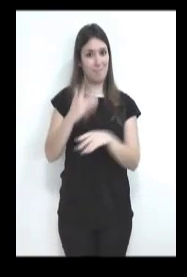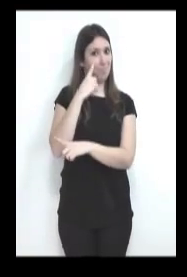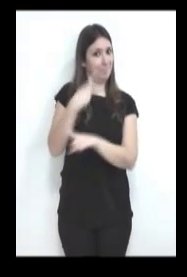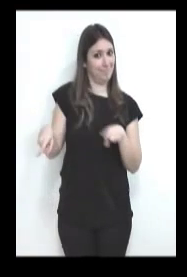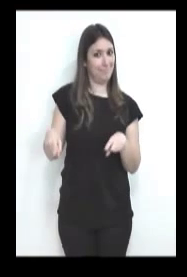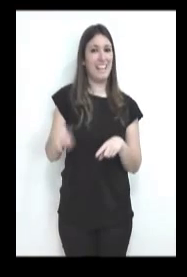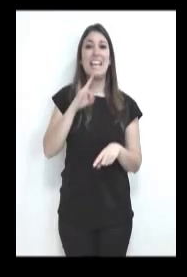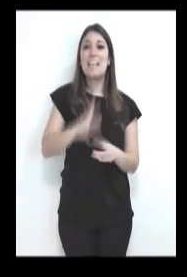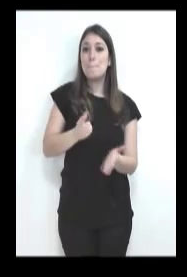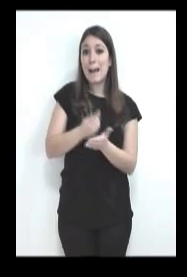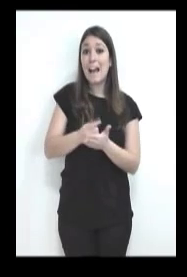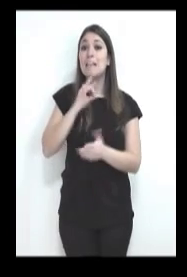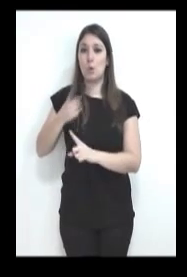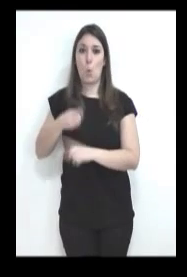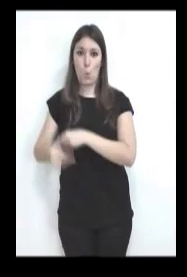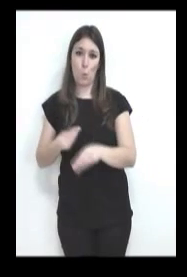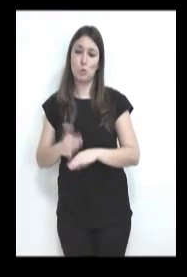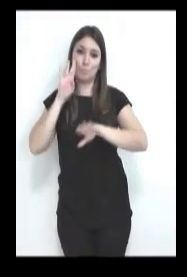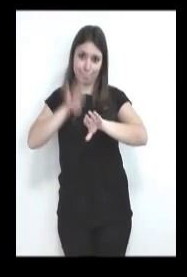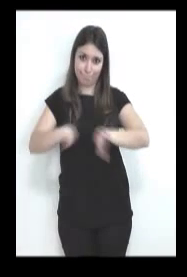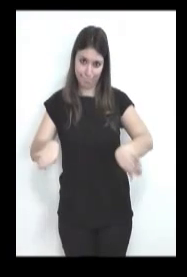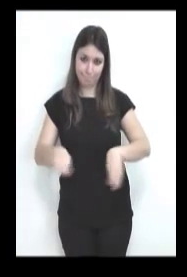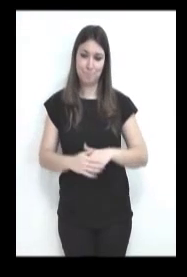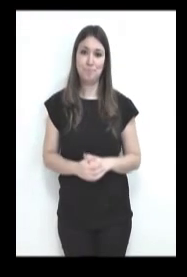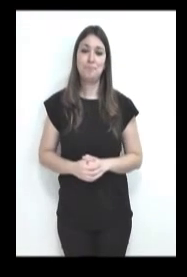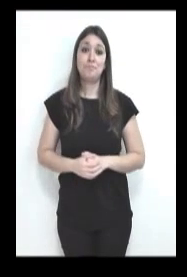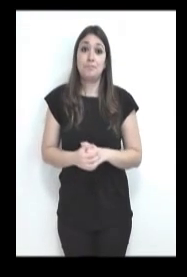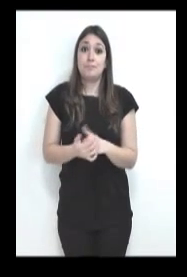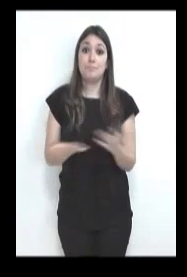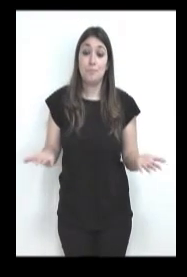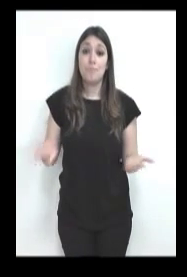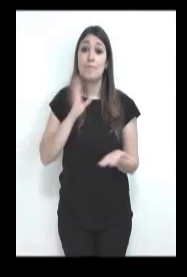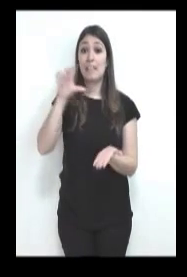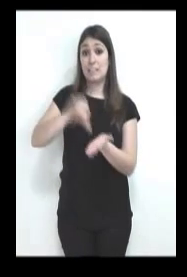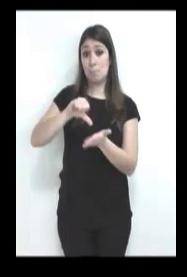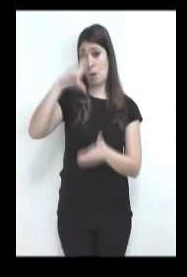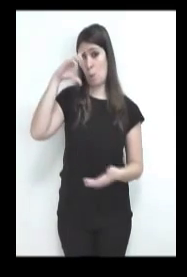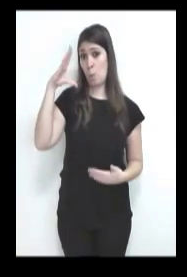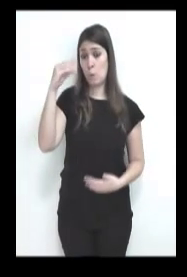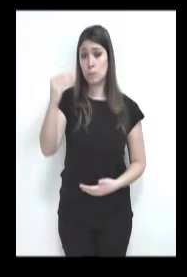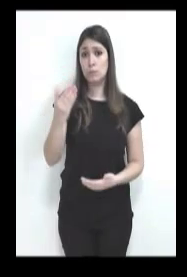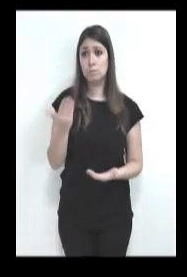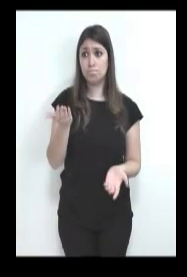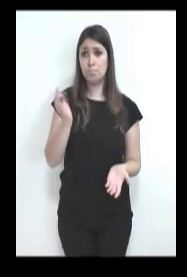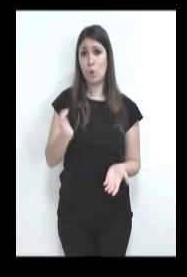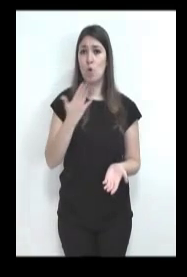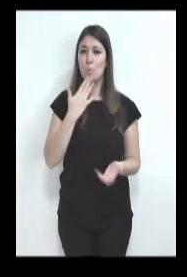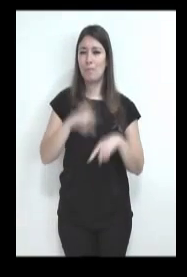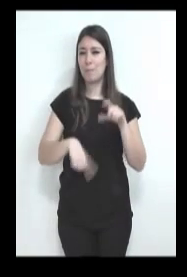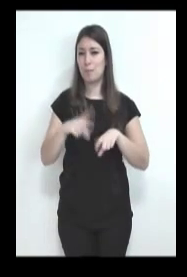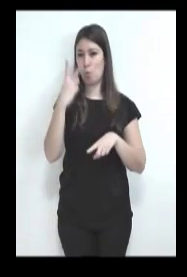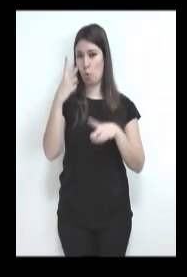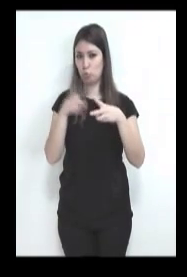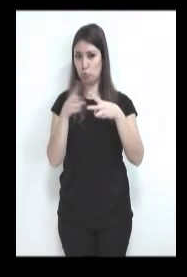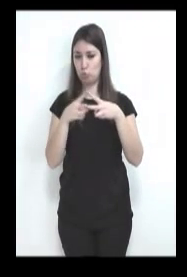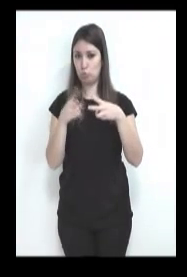quién paga de quién usa las cosas. Sí que es verdad que en Smart Cities hay como dos variantes.